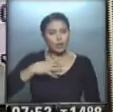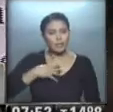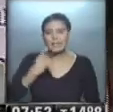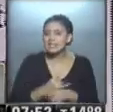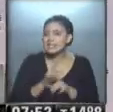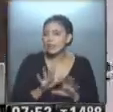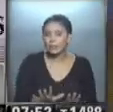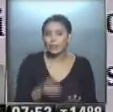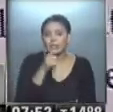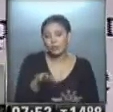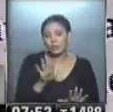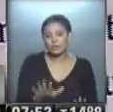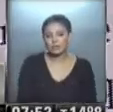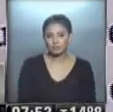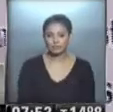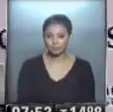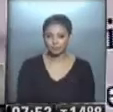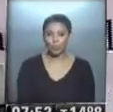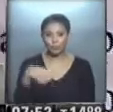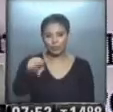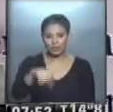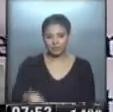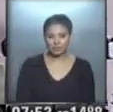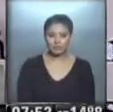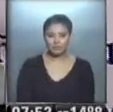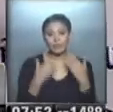están presentes en este tipo de acontecimientos.